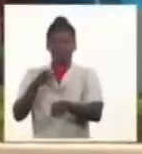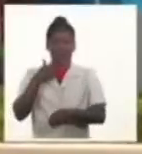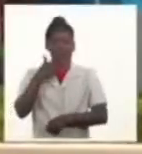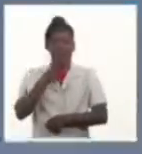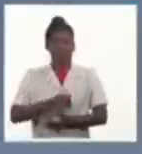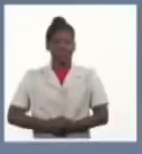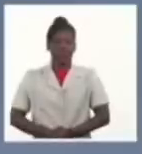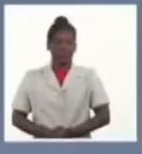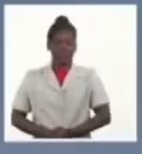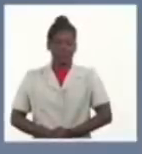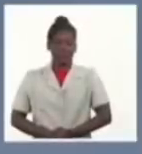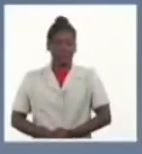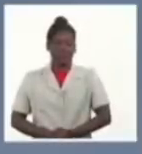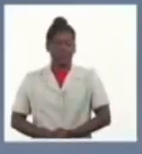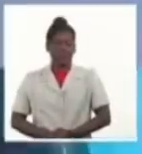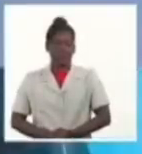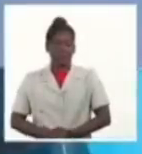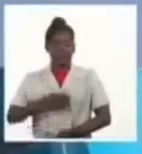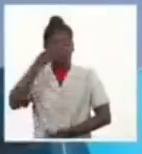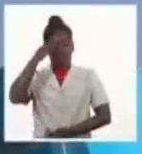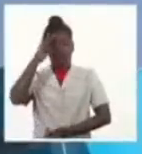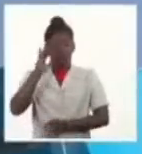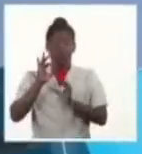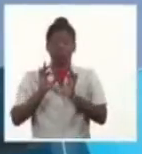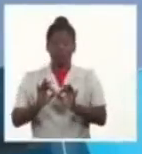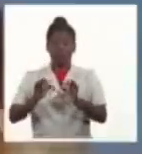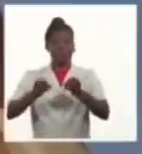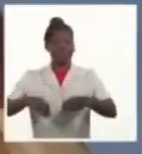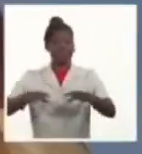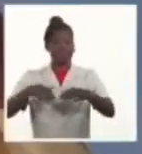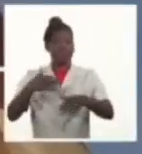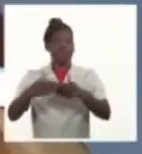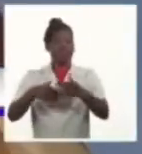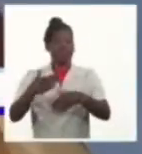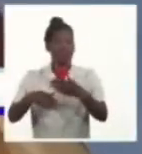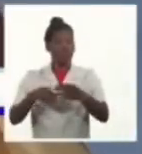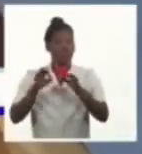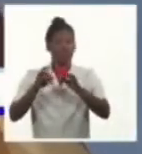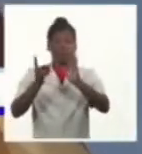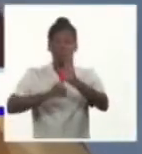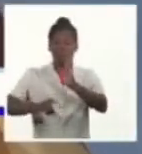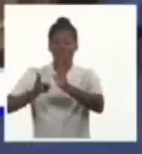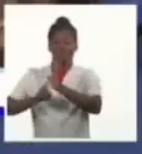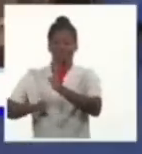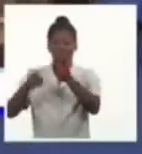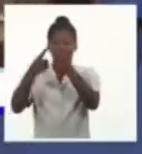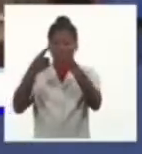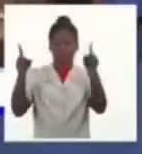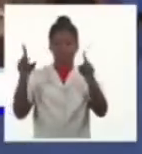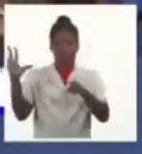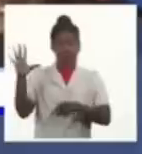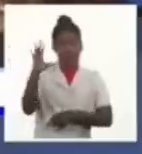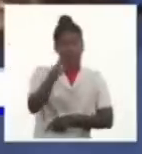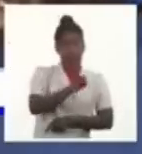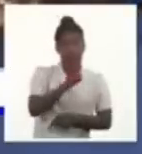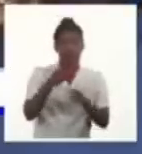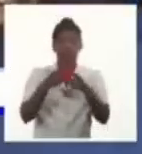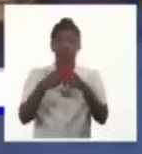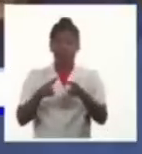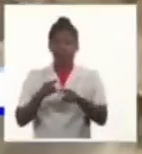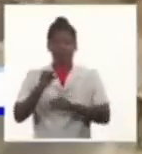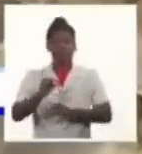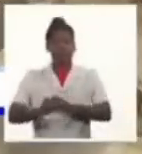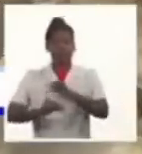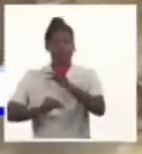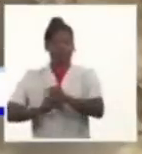Cuba mantiene una difícil contingencia energética tras la salida de varias unidades generadoras en todo el país. Luego de su parada por consumo